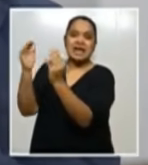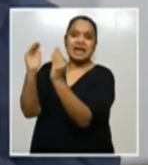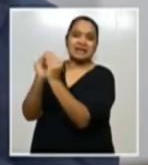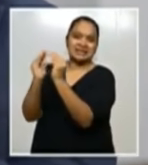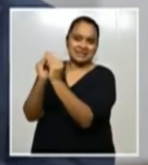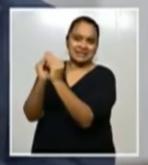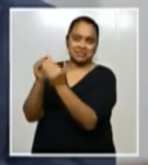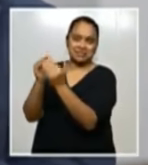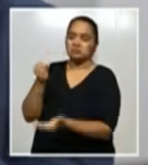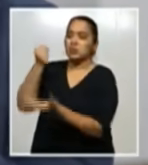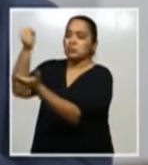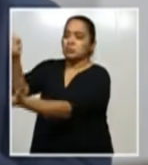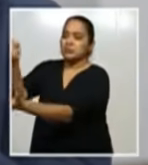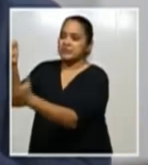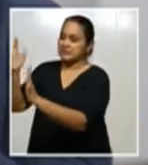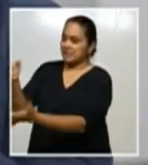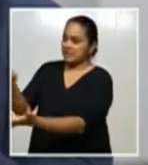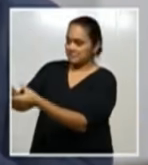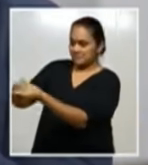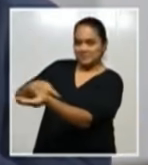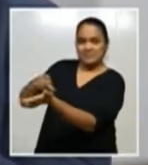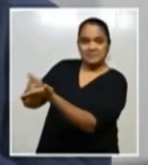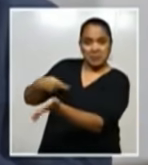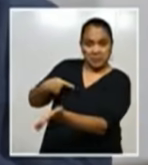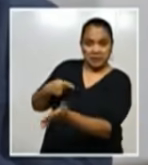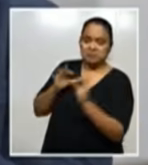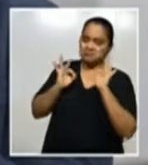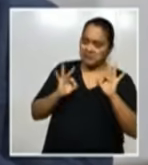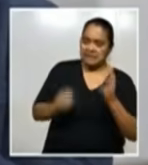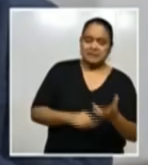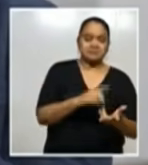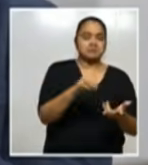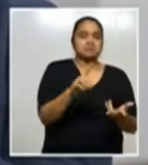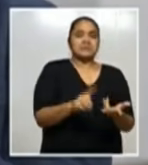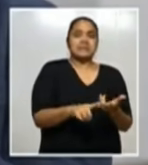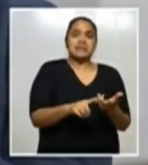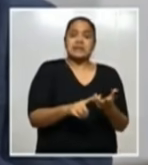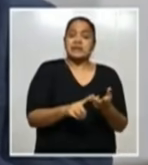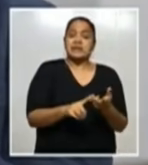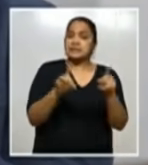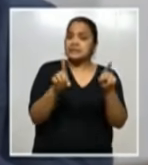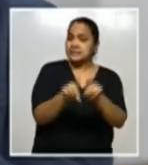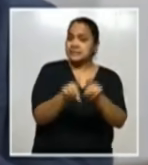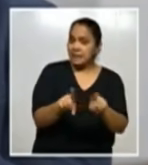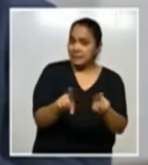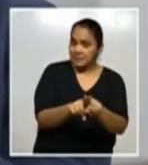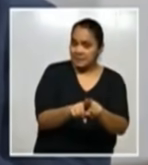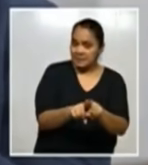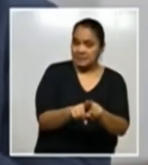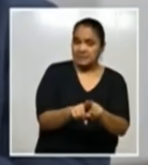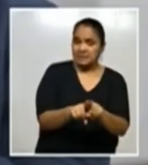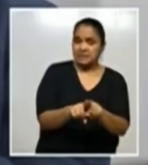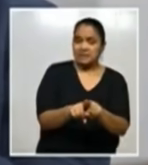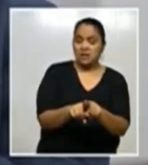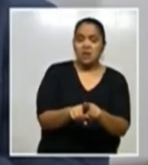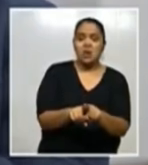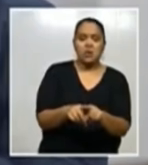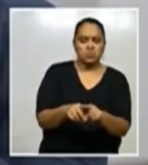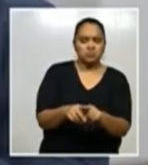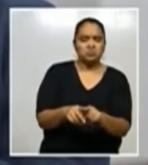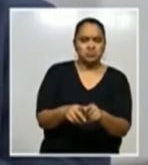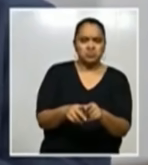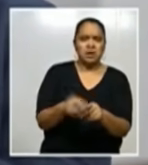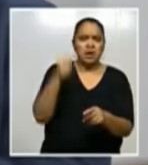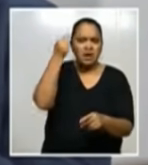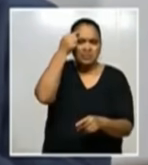los protocolos de bioseguridad. Asimismo, consideramos, señor presidente, de buena manera